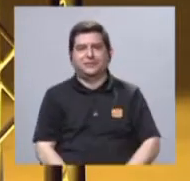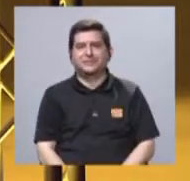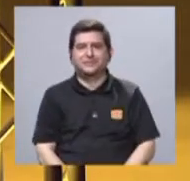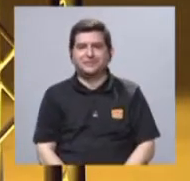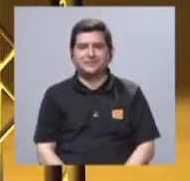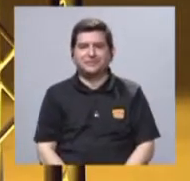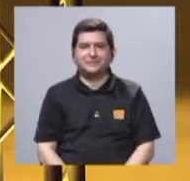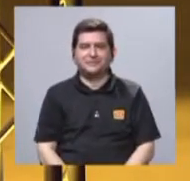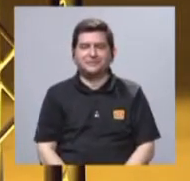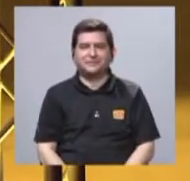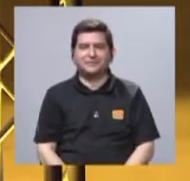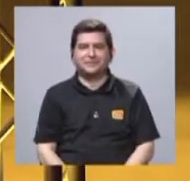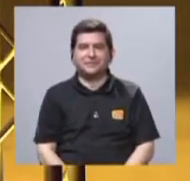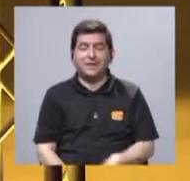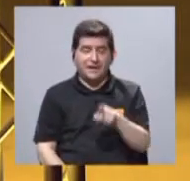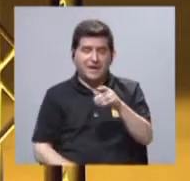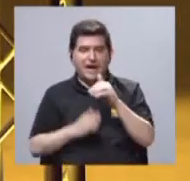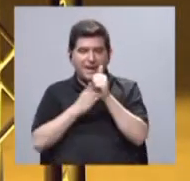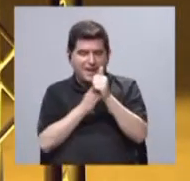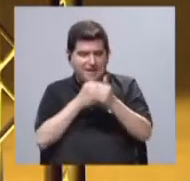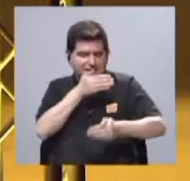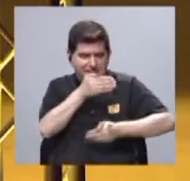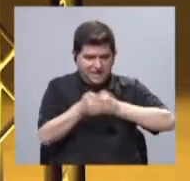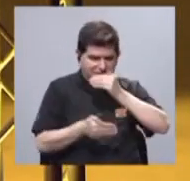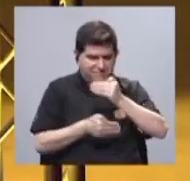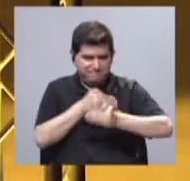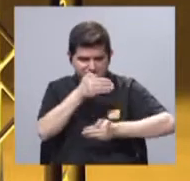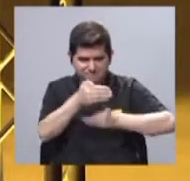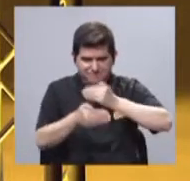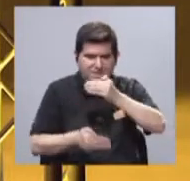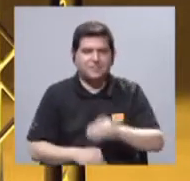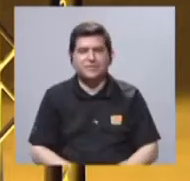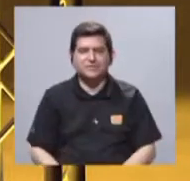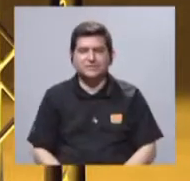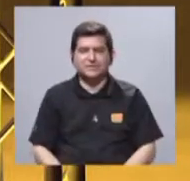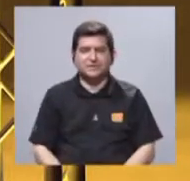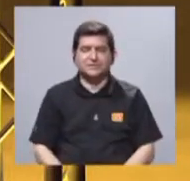y que encabezó el proceso de